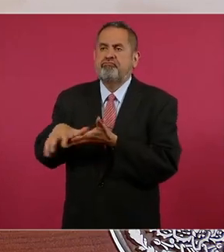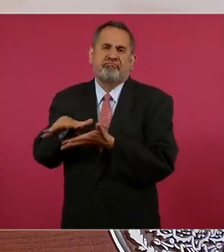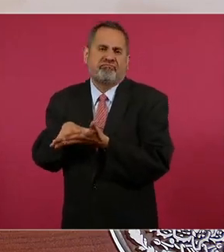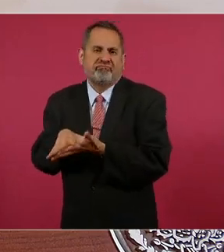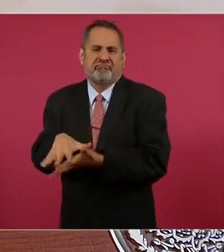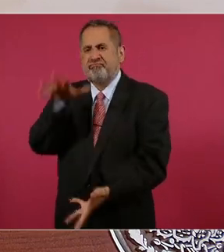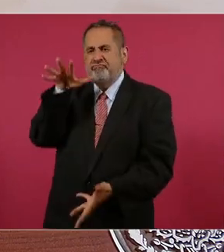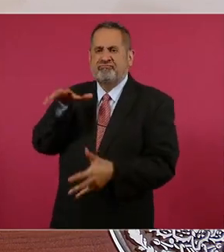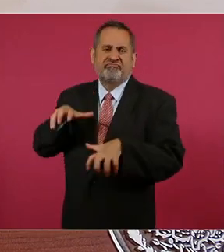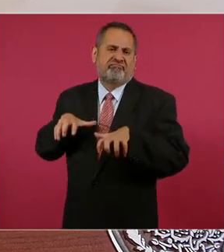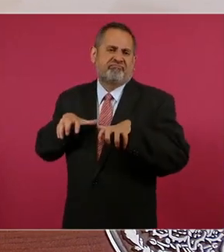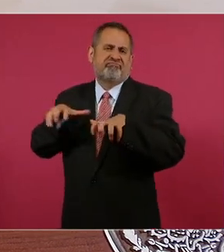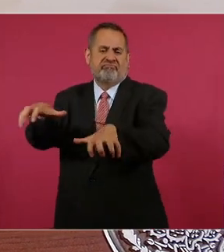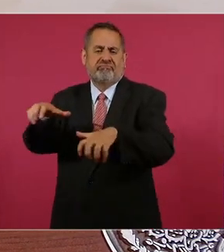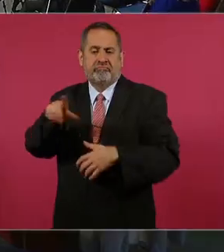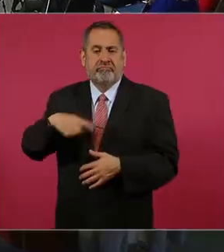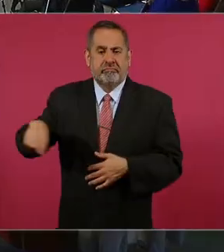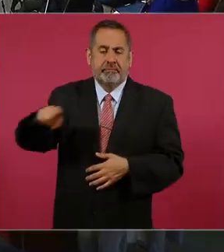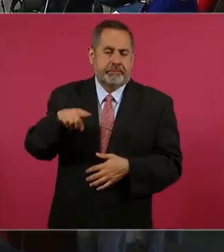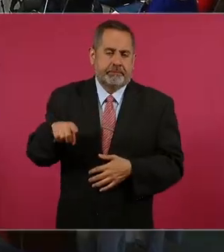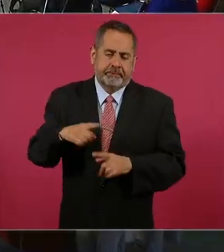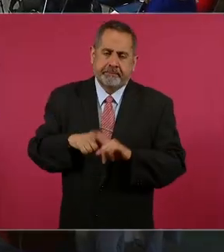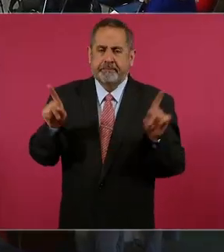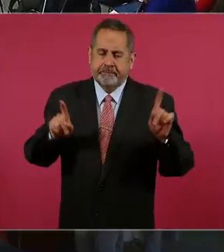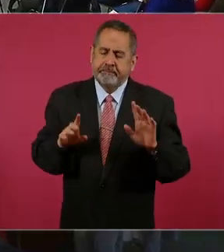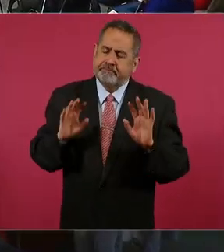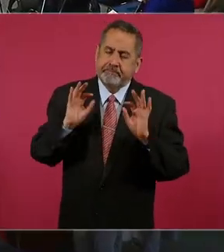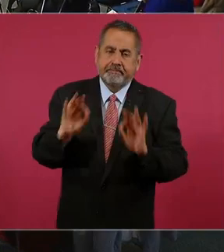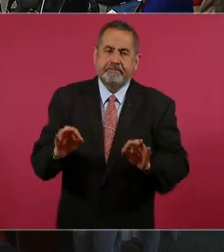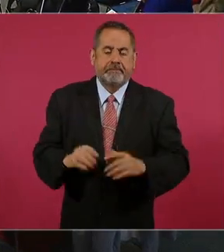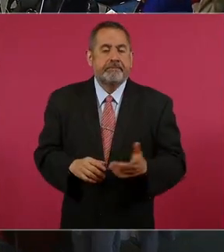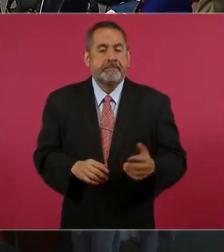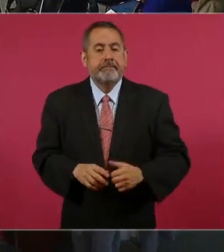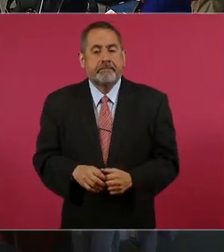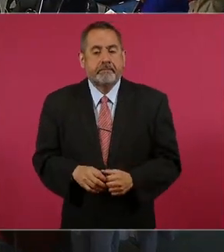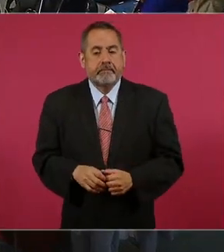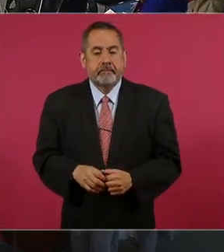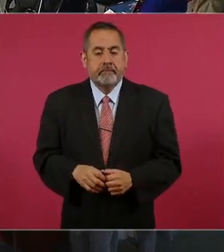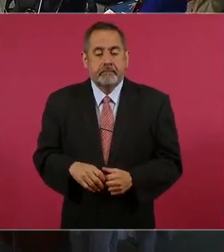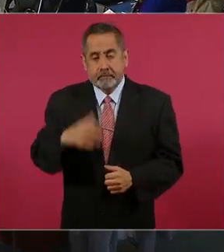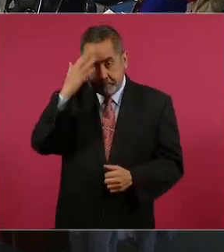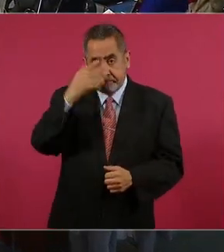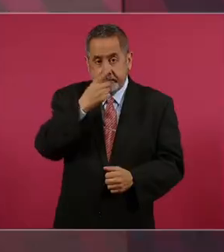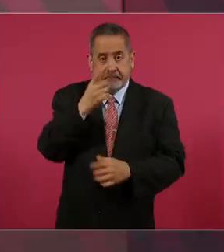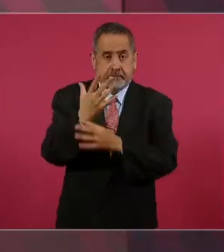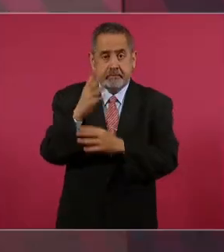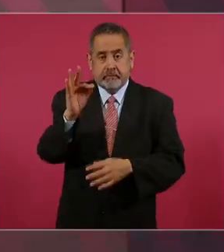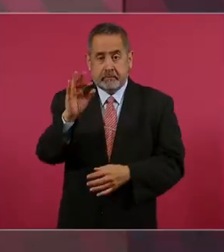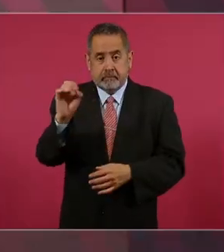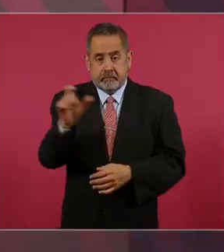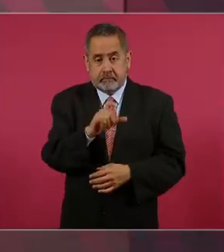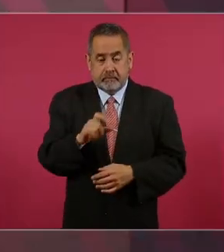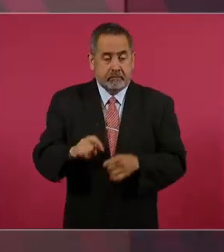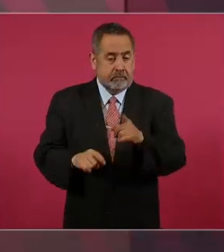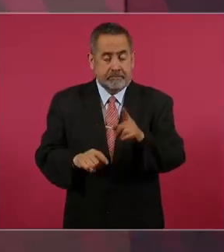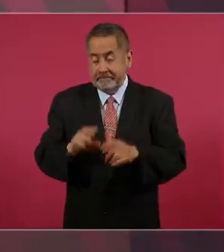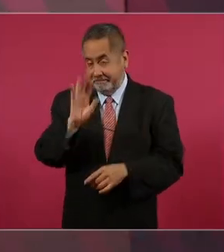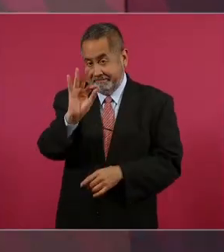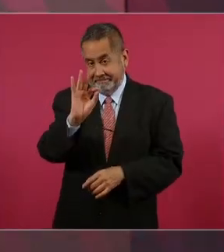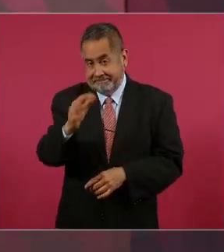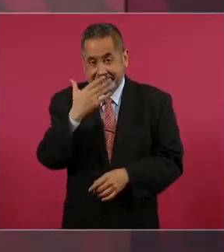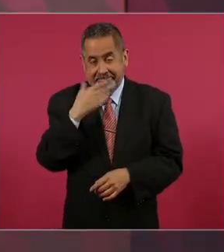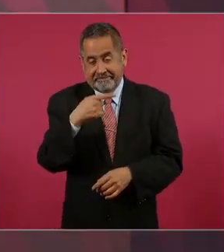los que no son conservadores para tratar ¿sabe qué dijo? es que es buenísimo